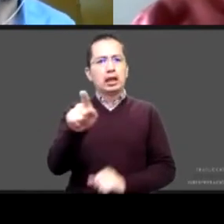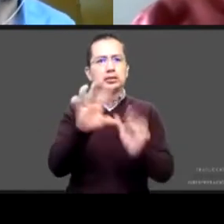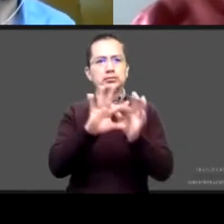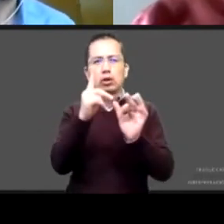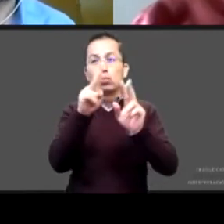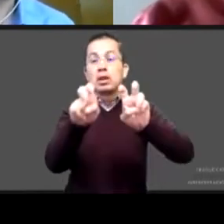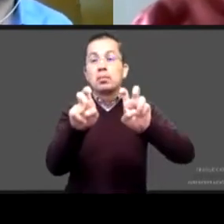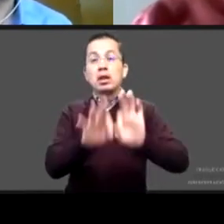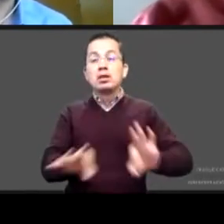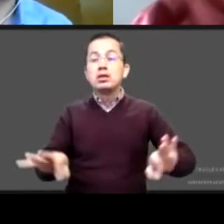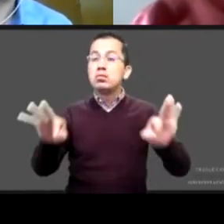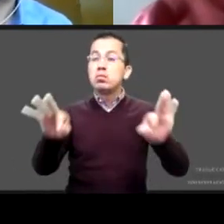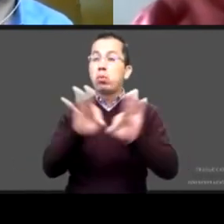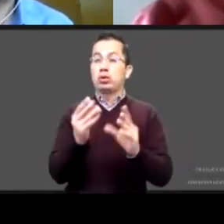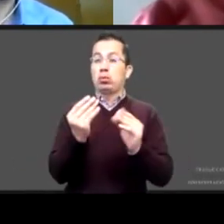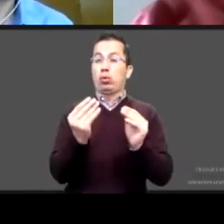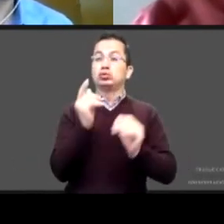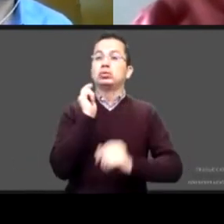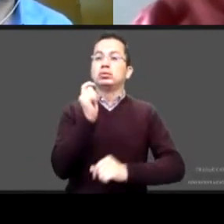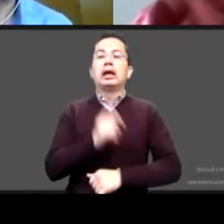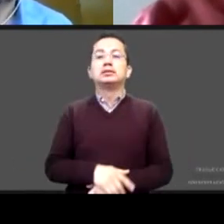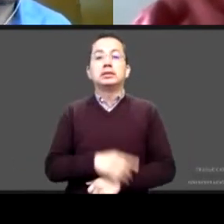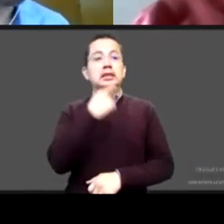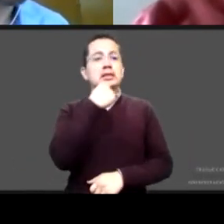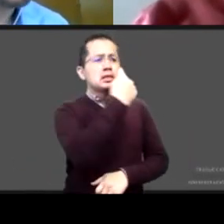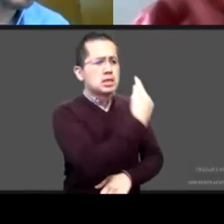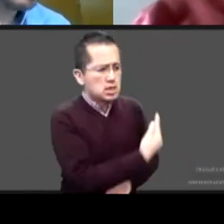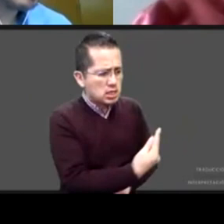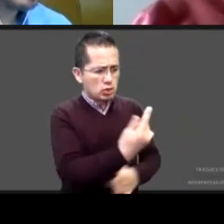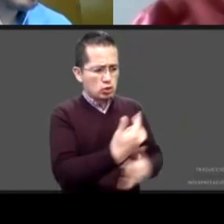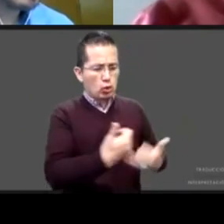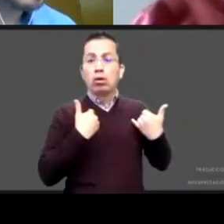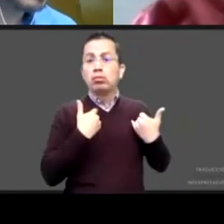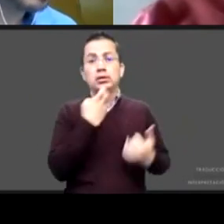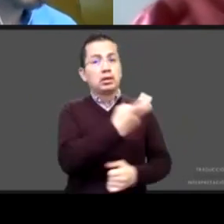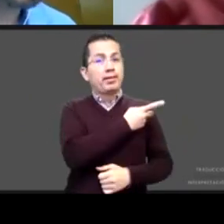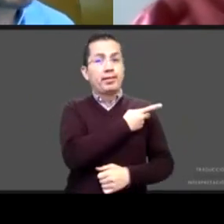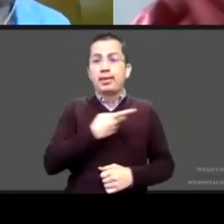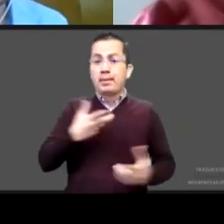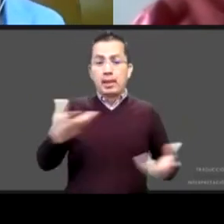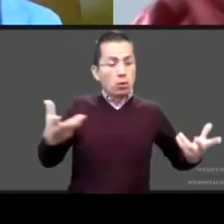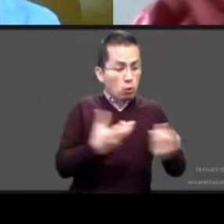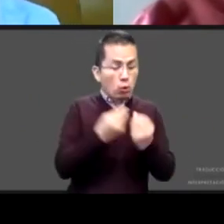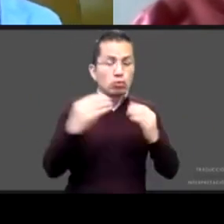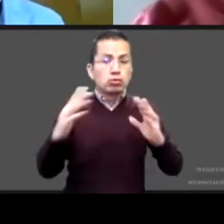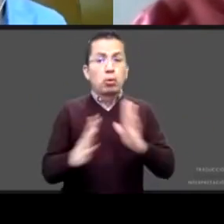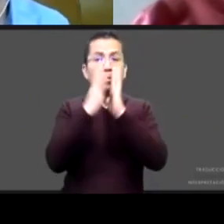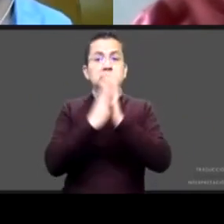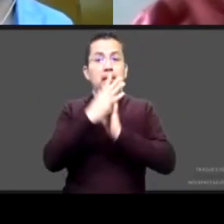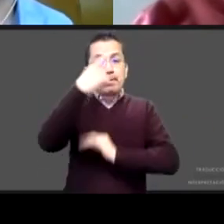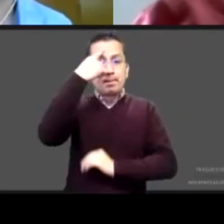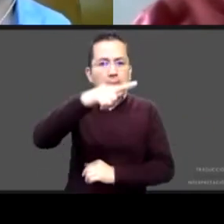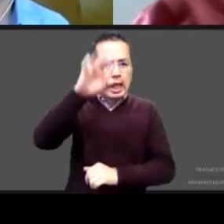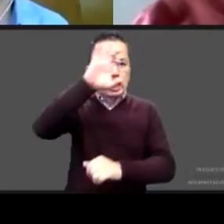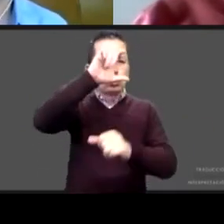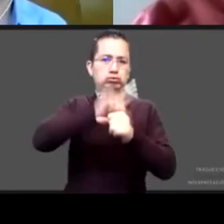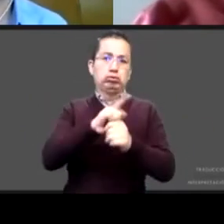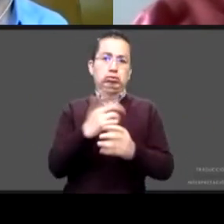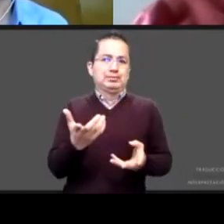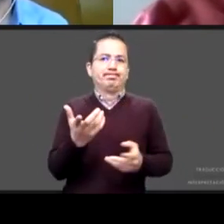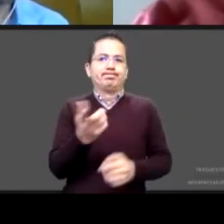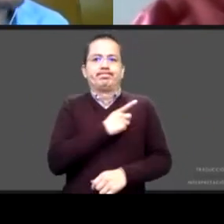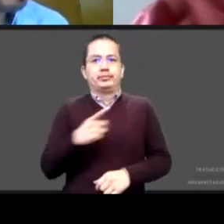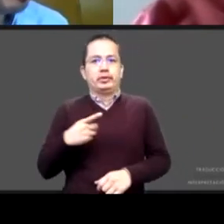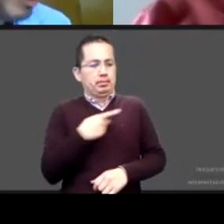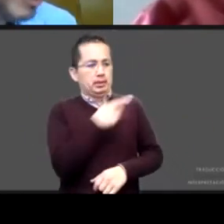niños, adolescentes, son agentes de la vida cultural, que tienen derecho a ejercer sus propios intereses